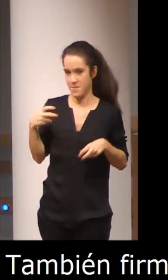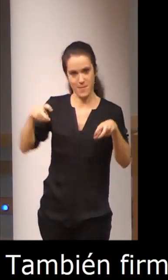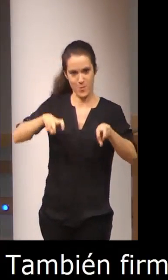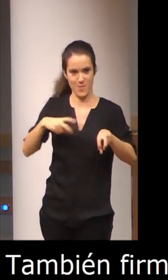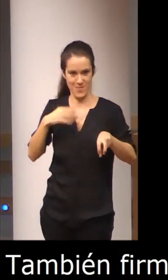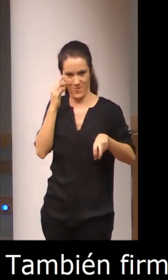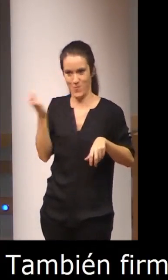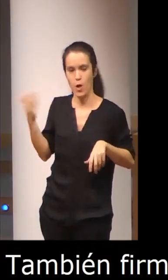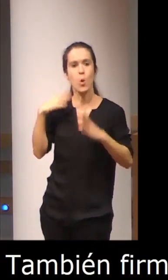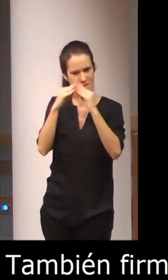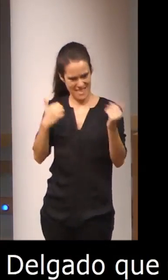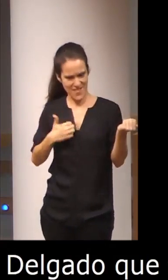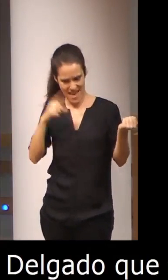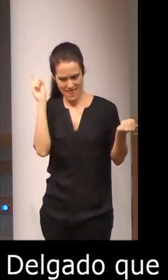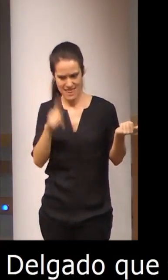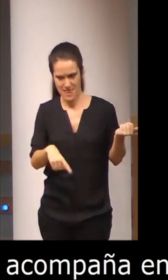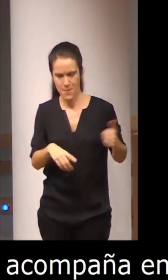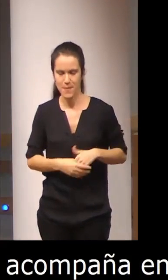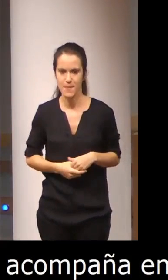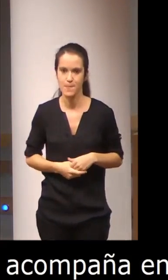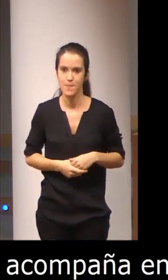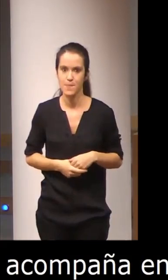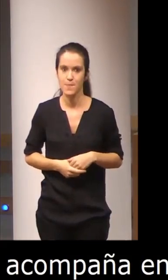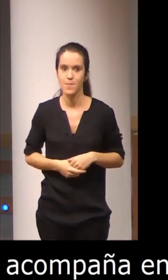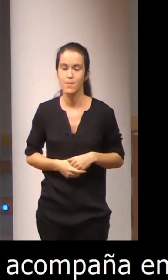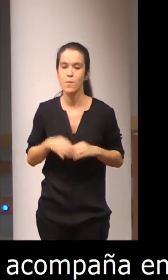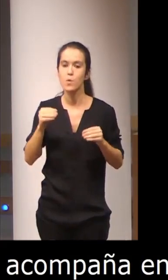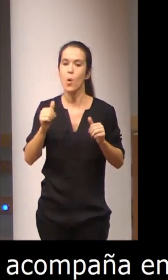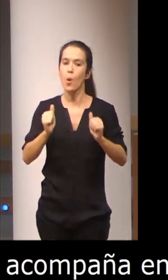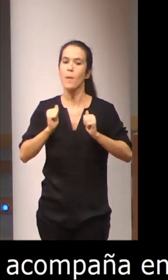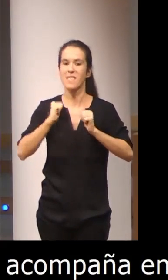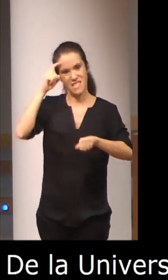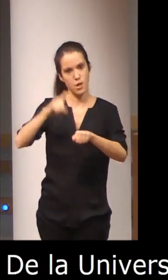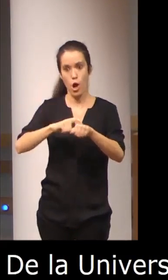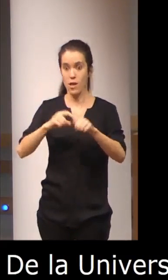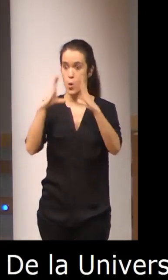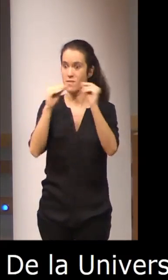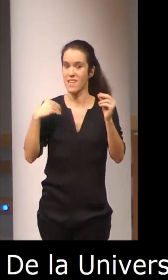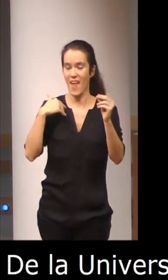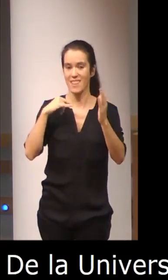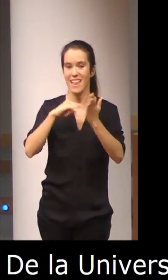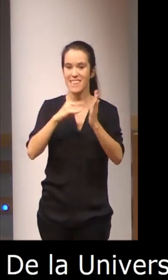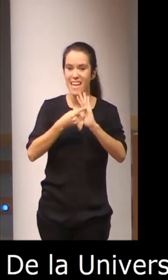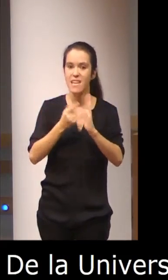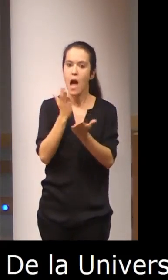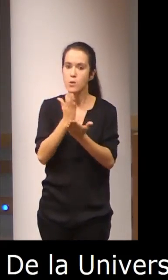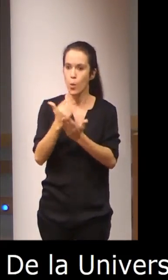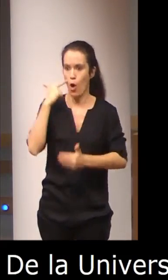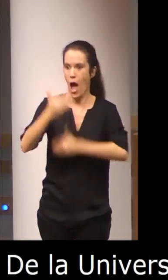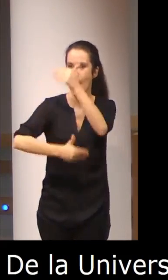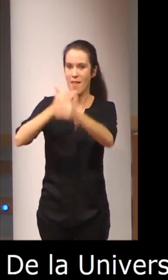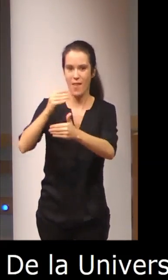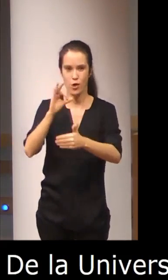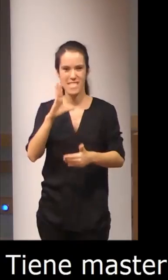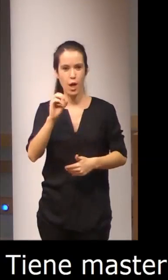es de la Universidad de Sevilla, tiene el máster en psicología por la Universidad de Técnicas y Estudios Avanzados de